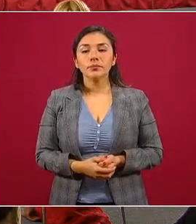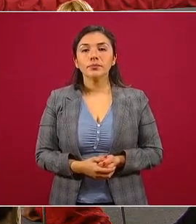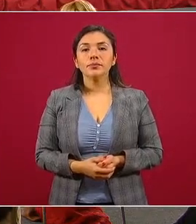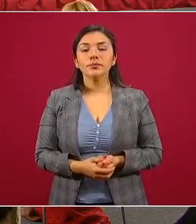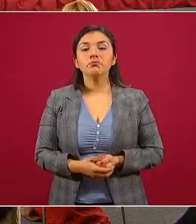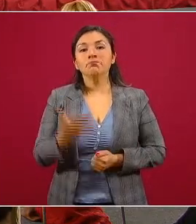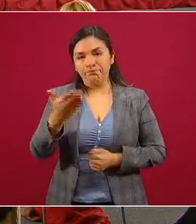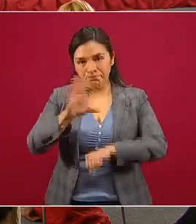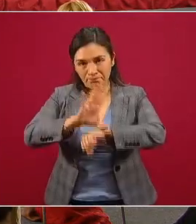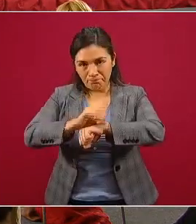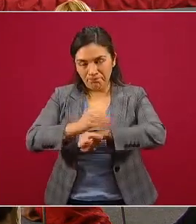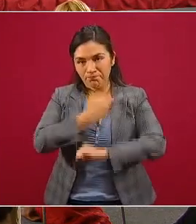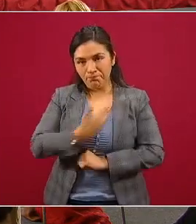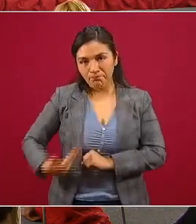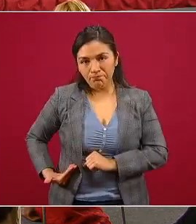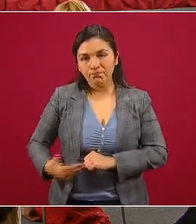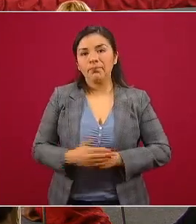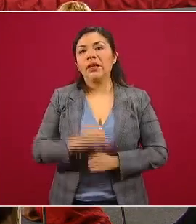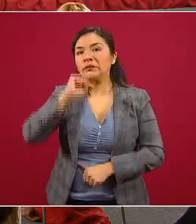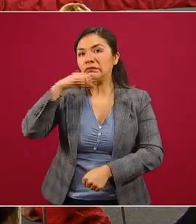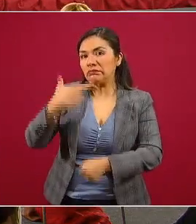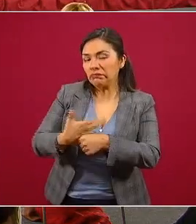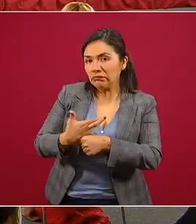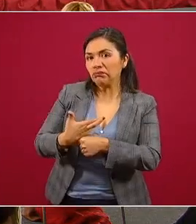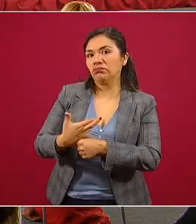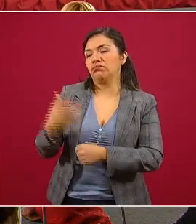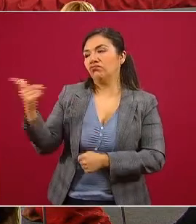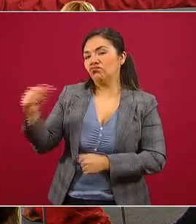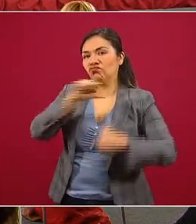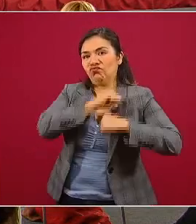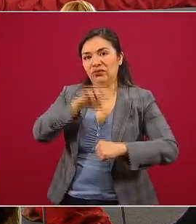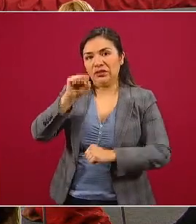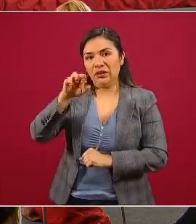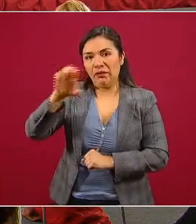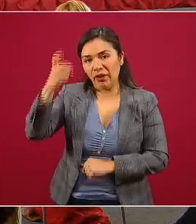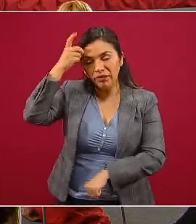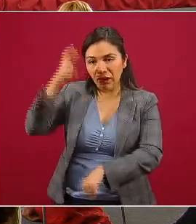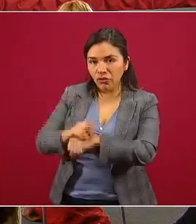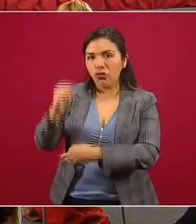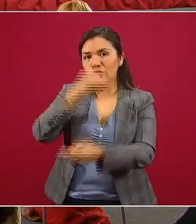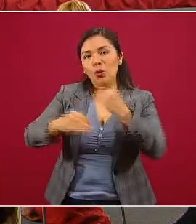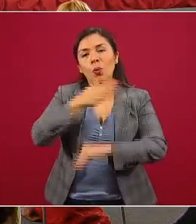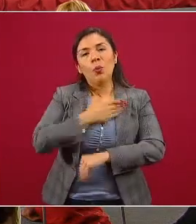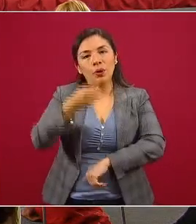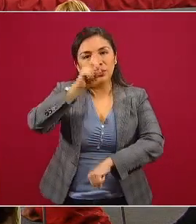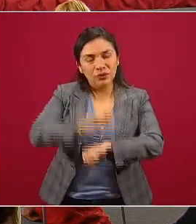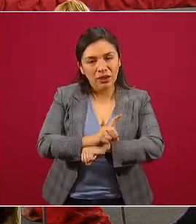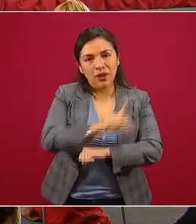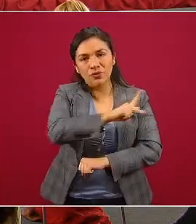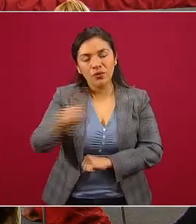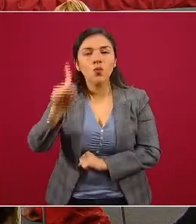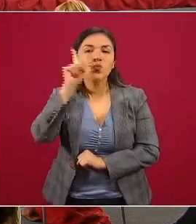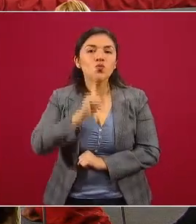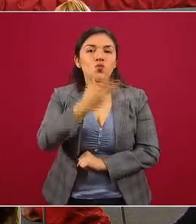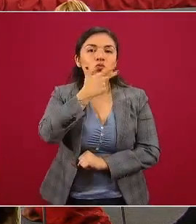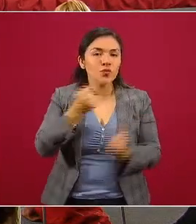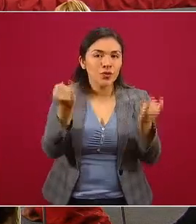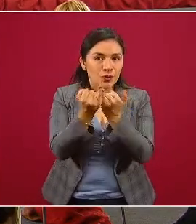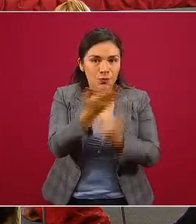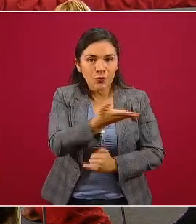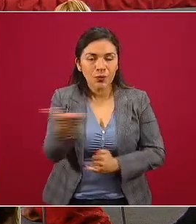Con su permiso, presidente, secretario, canciller, directora, muy buenos días tengan todas y todos